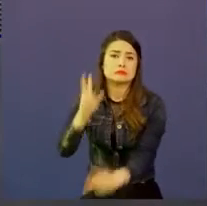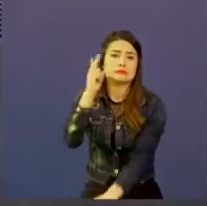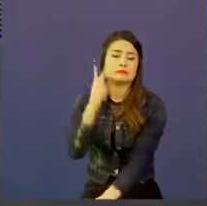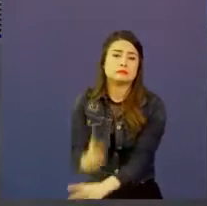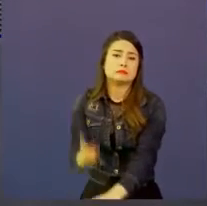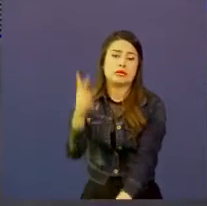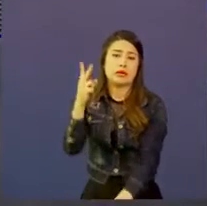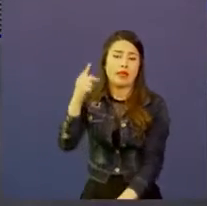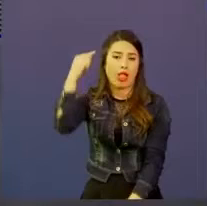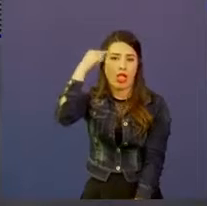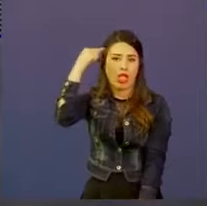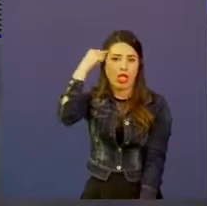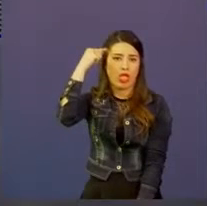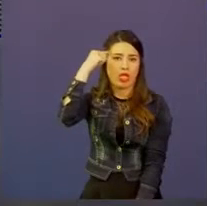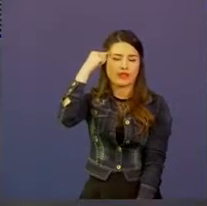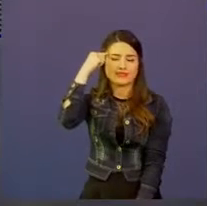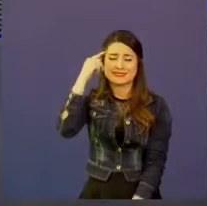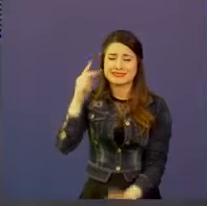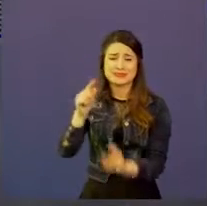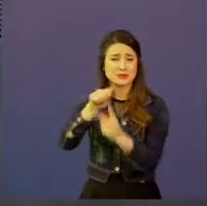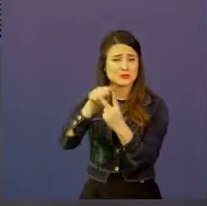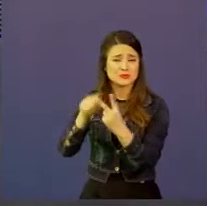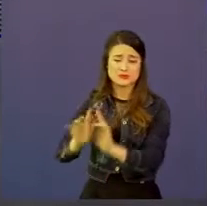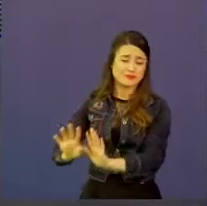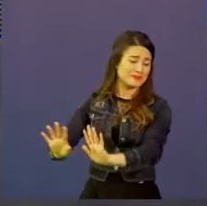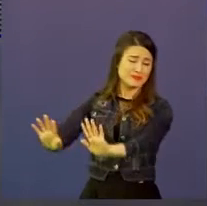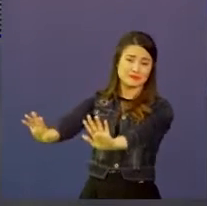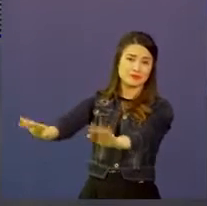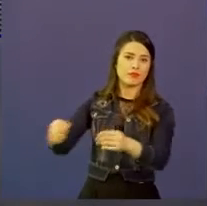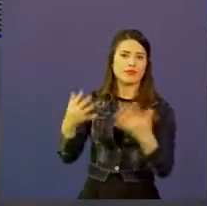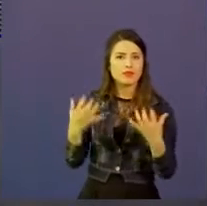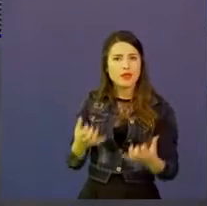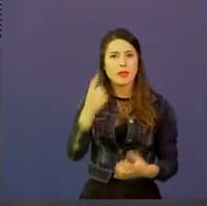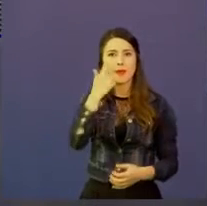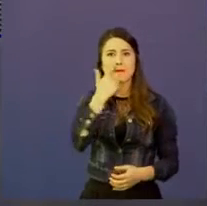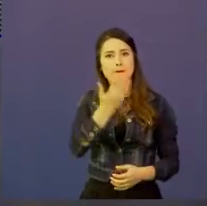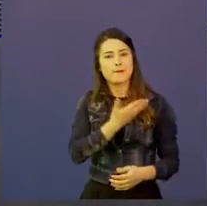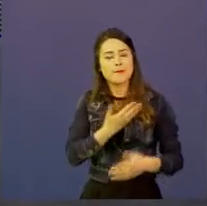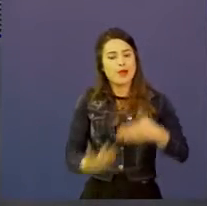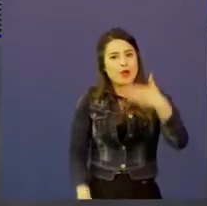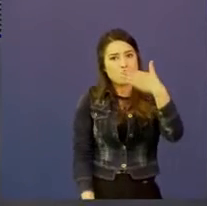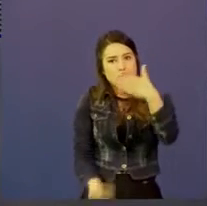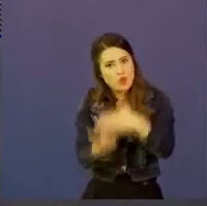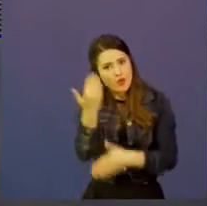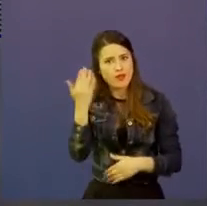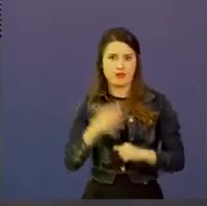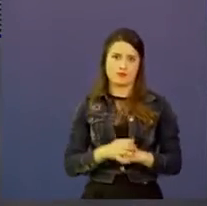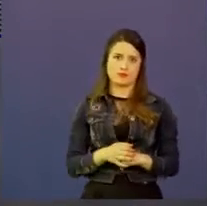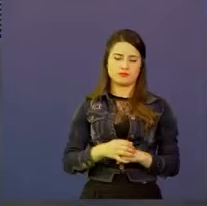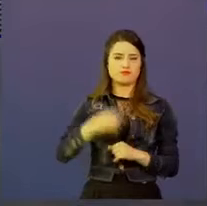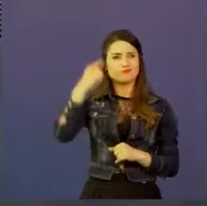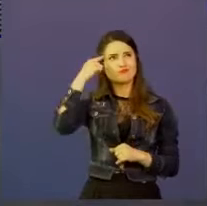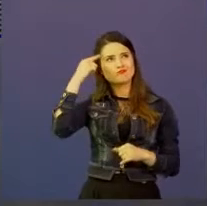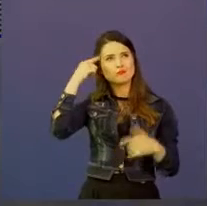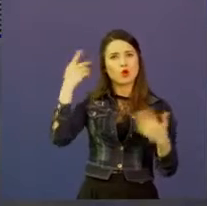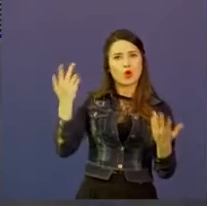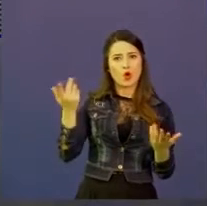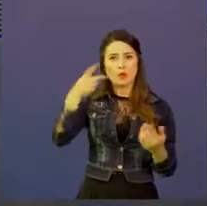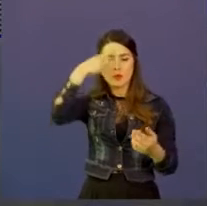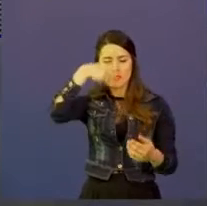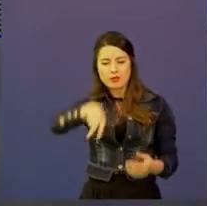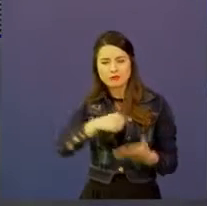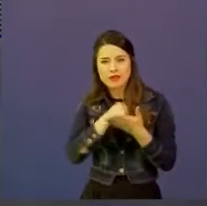estén comprometidos con la educación de sus hijos, que se enteren qué están haciendo, qué pueden hacer, cómo pueden